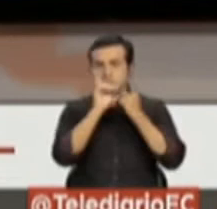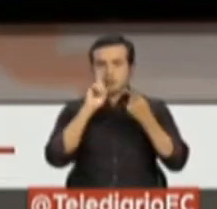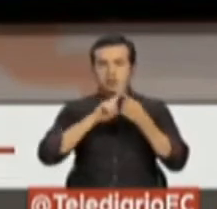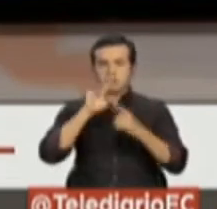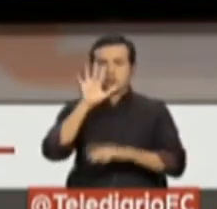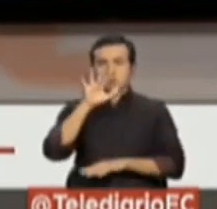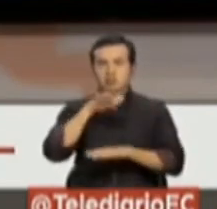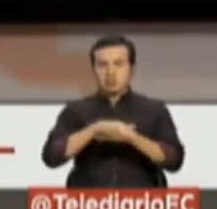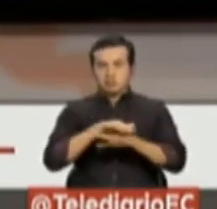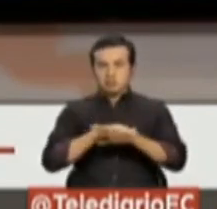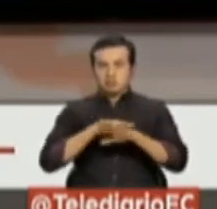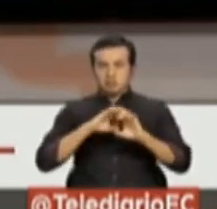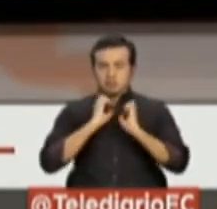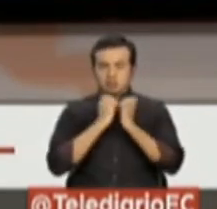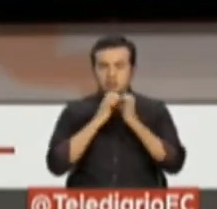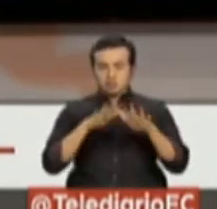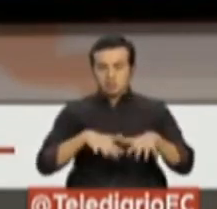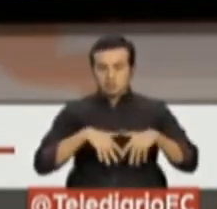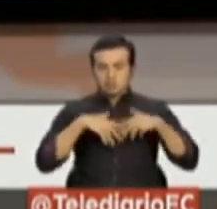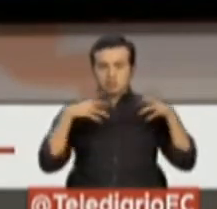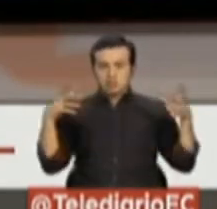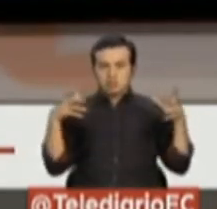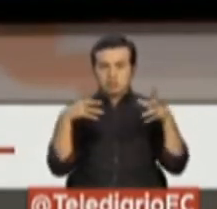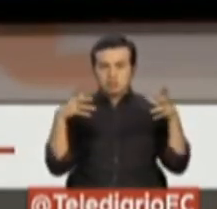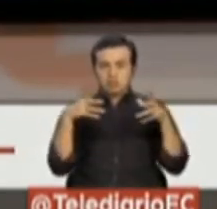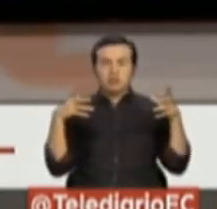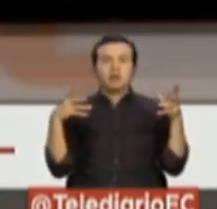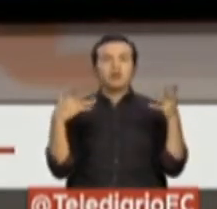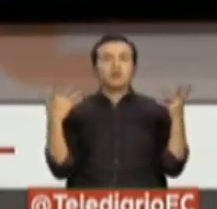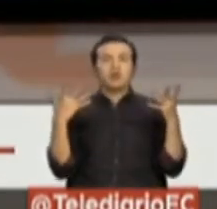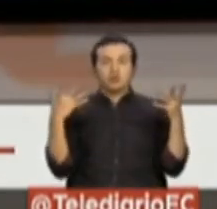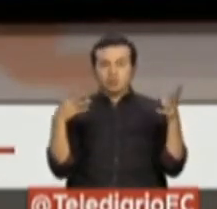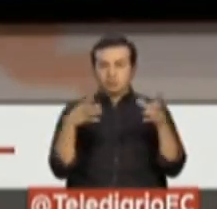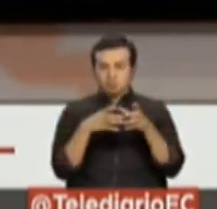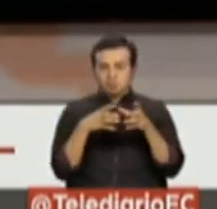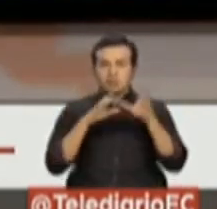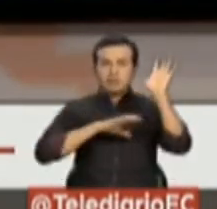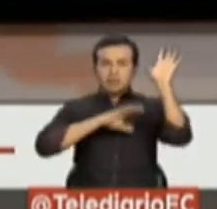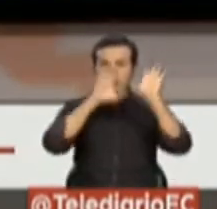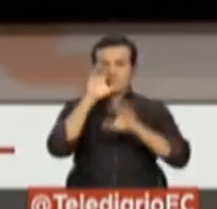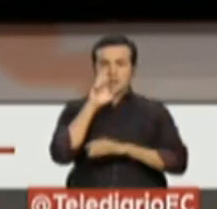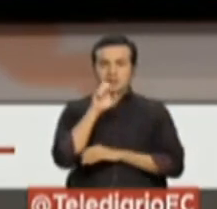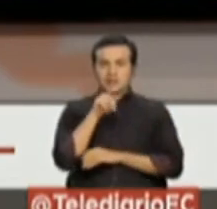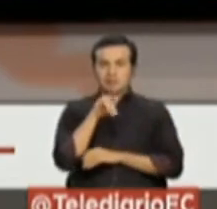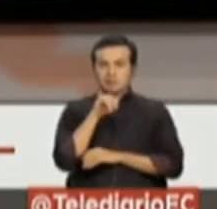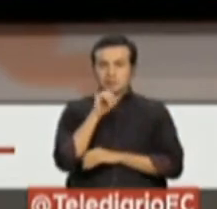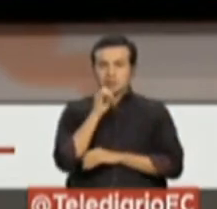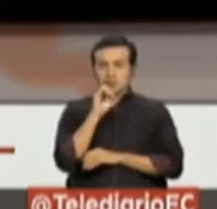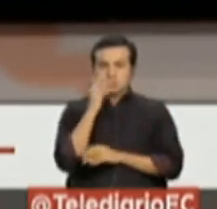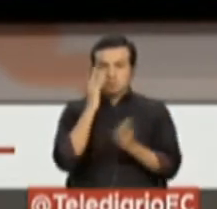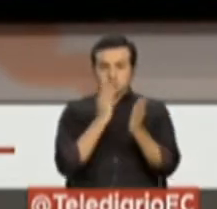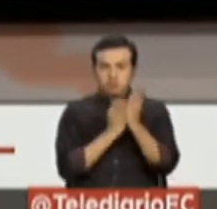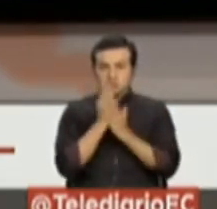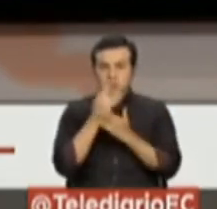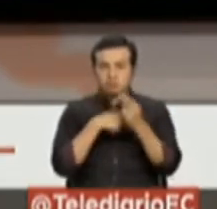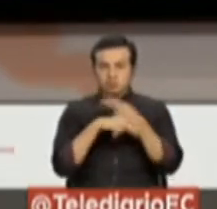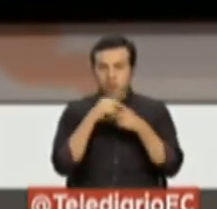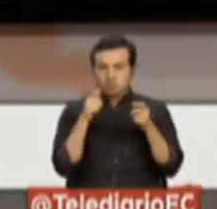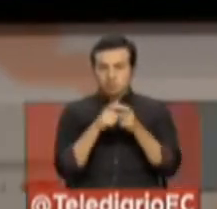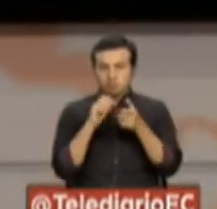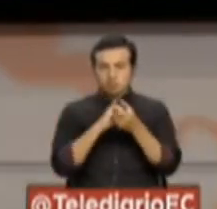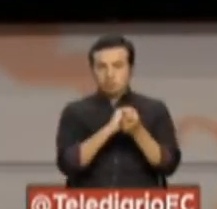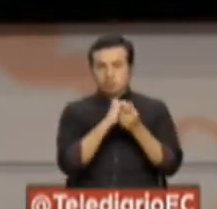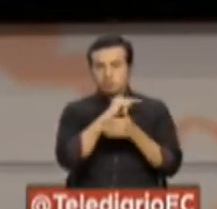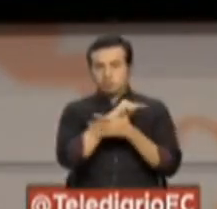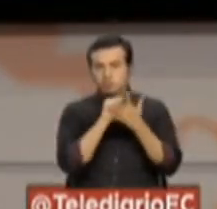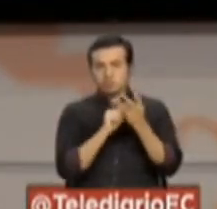5 de la tarde en el Salón de Convenciones de Eugenio Espejo, ahí estaremos visibilizando cuáles son los productos y los servicios que la economía popular y